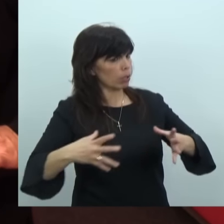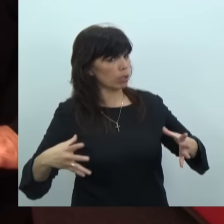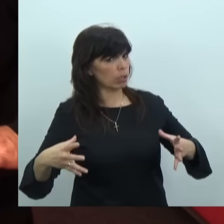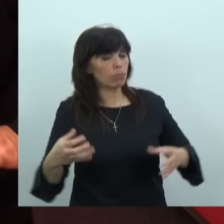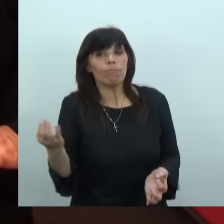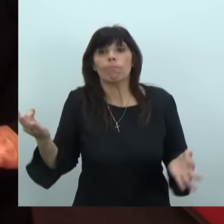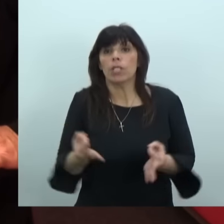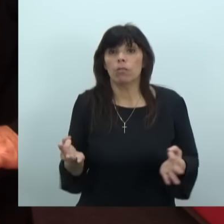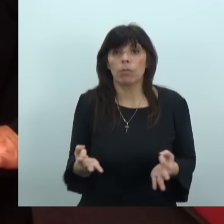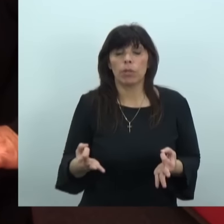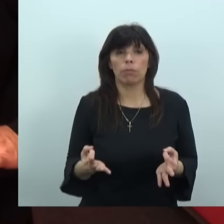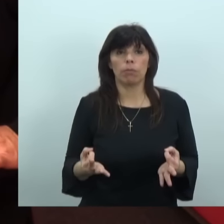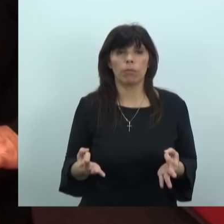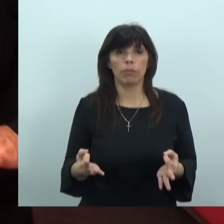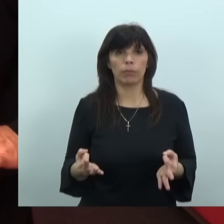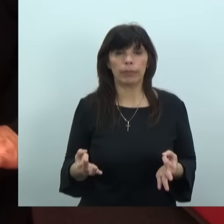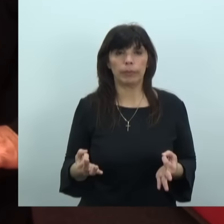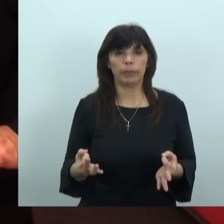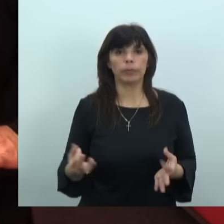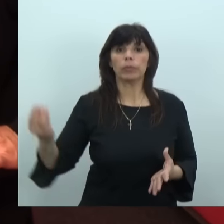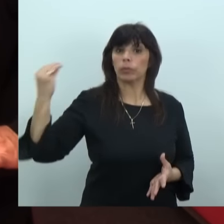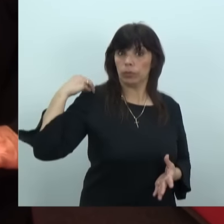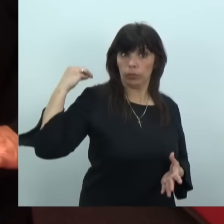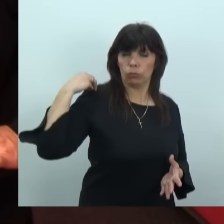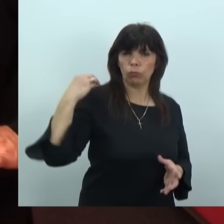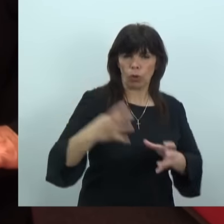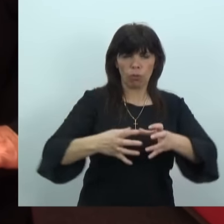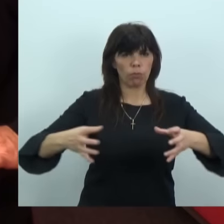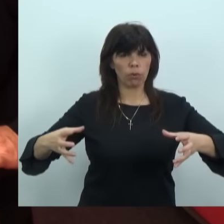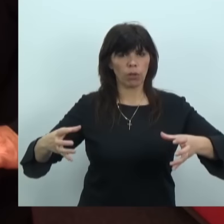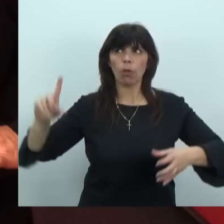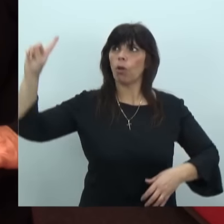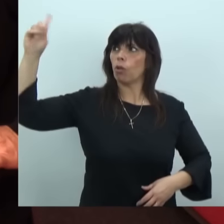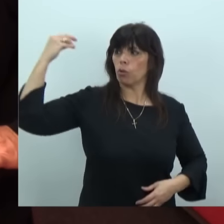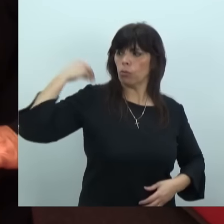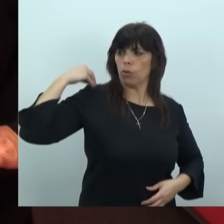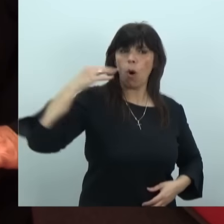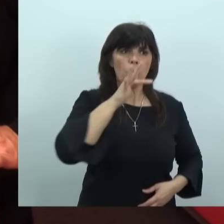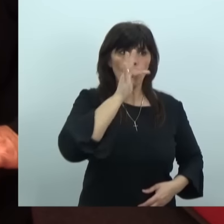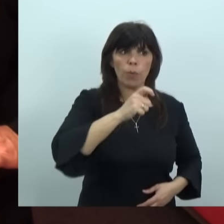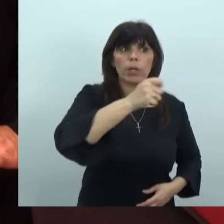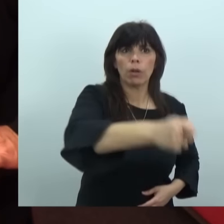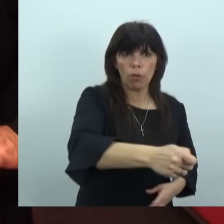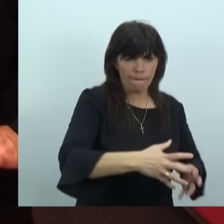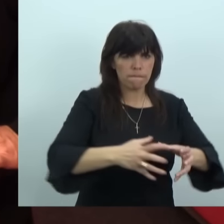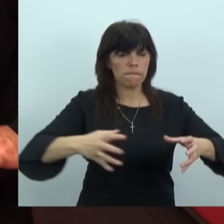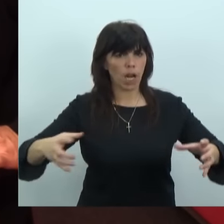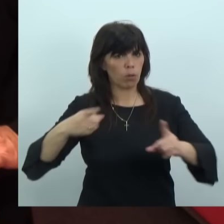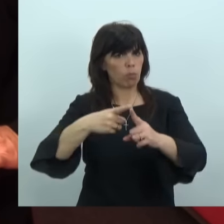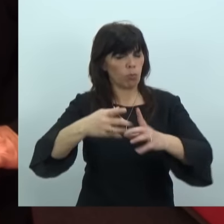¿Qué pasó? Que ese gran llamado, esa gran promesa, ese gran